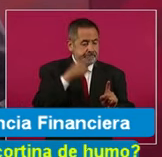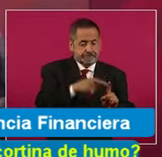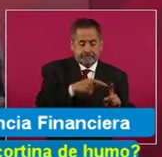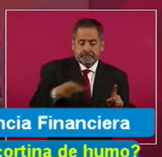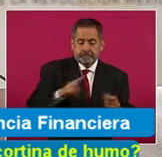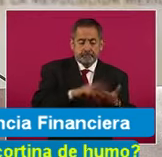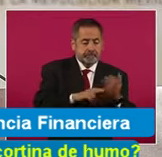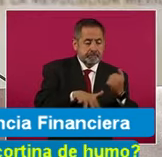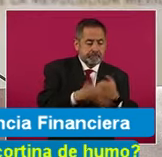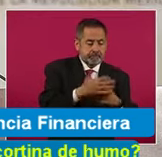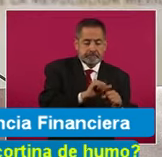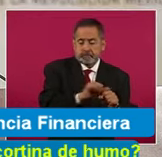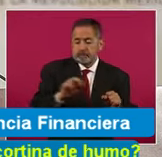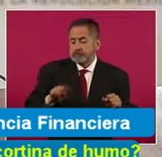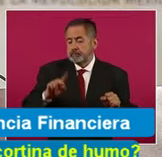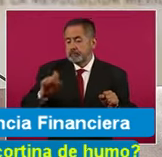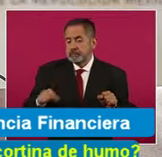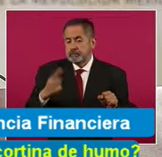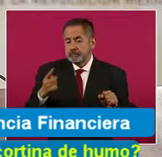a 2021,